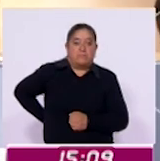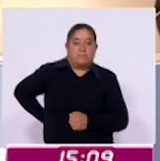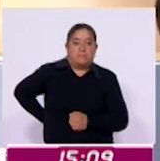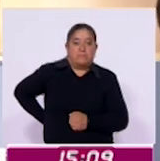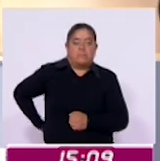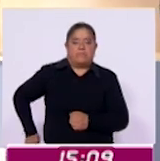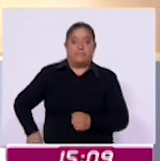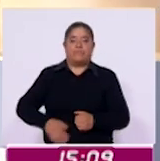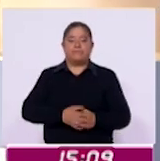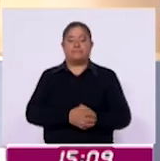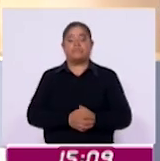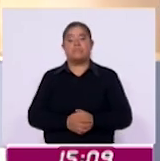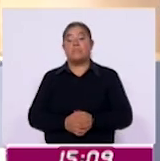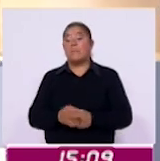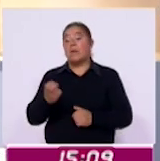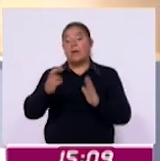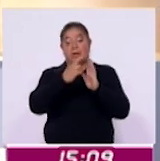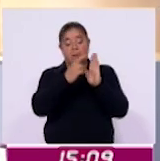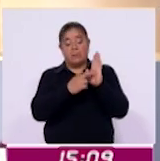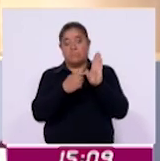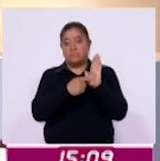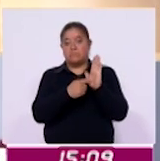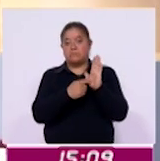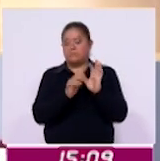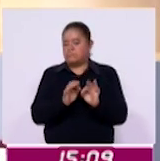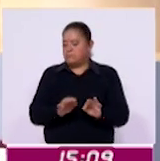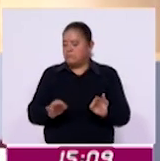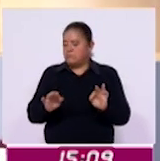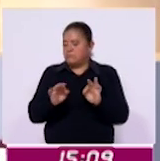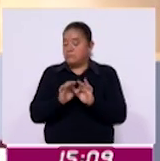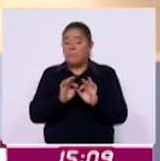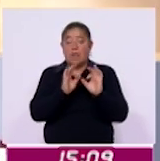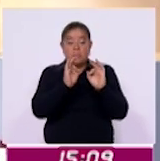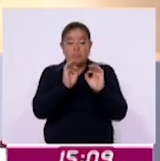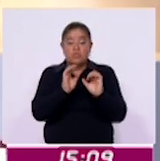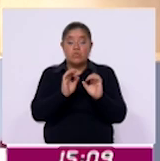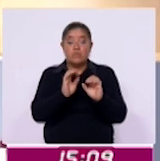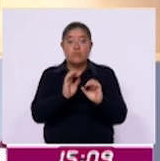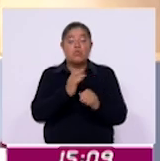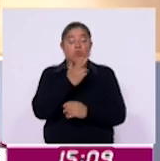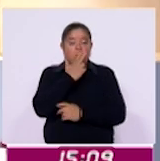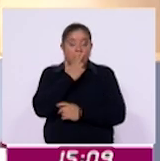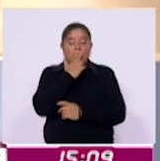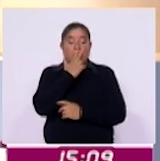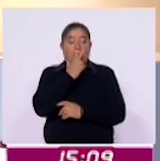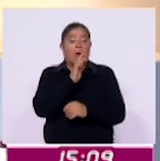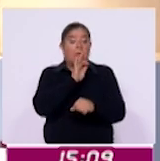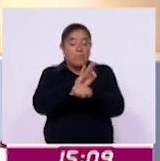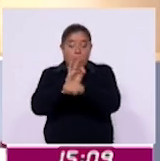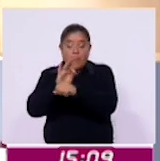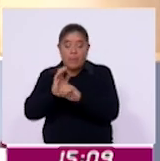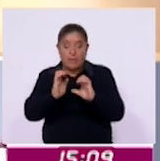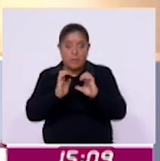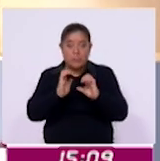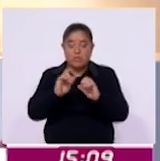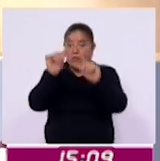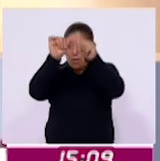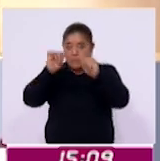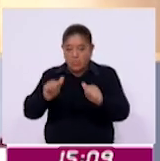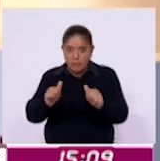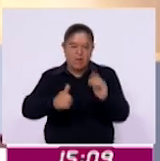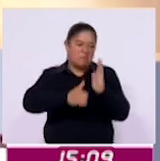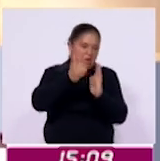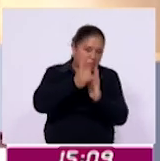Estos lineamientos son cruciales para proteger la integridad de los monumentos, su apreciación como conjunto